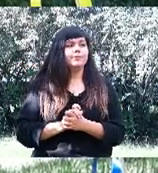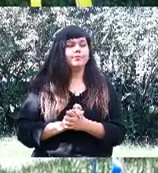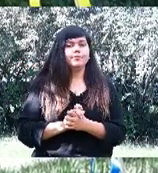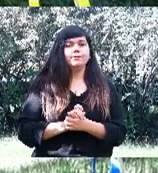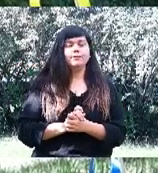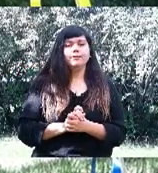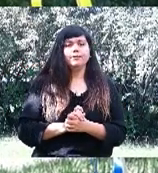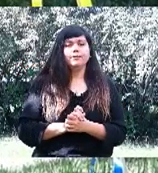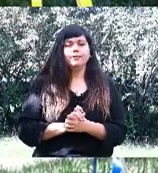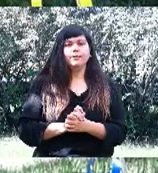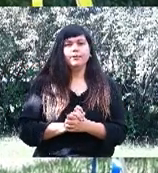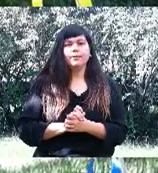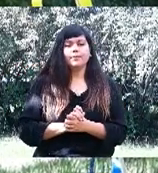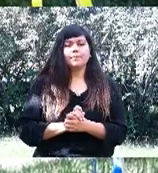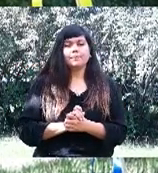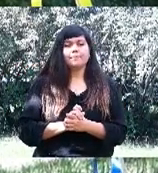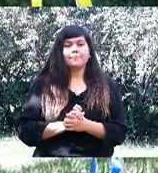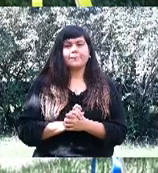e